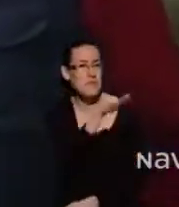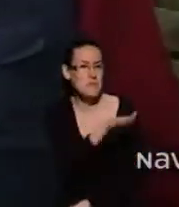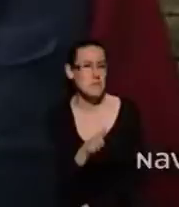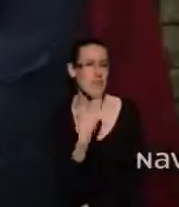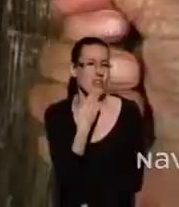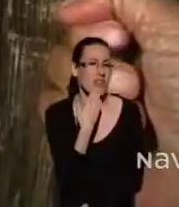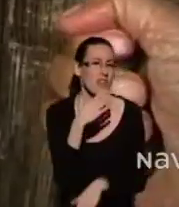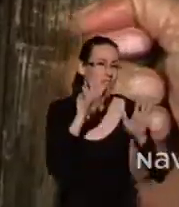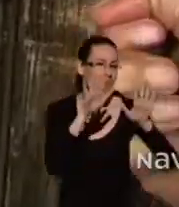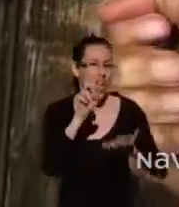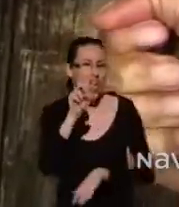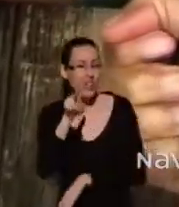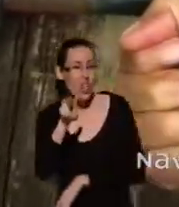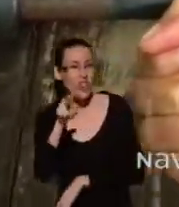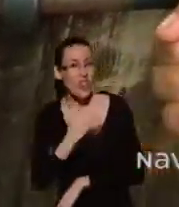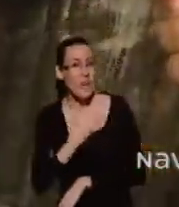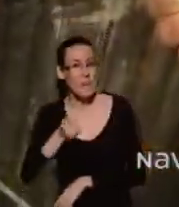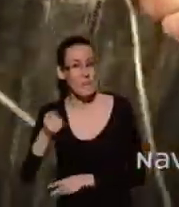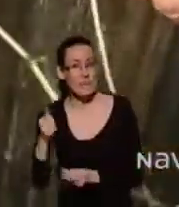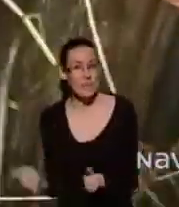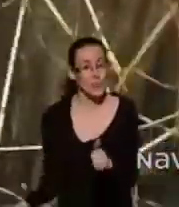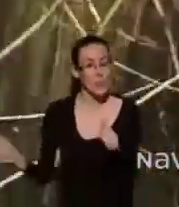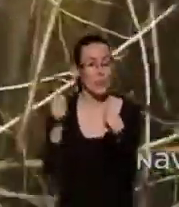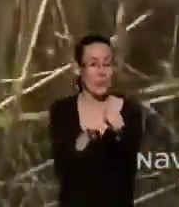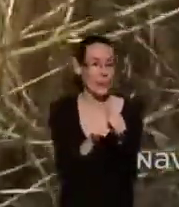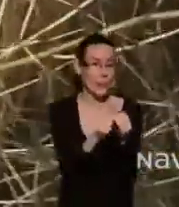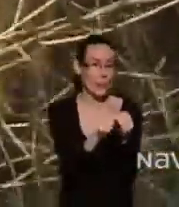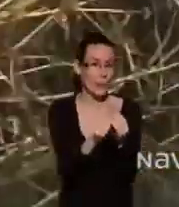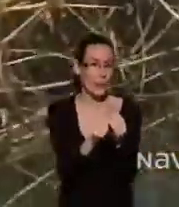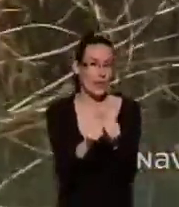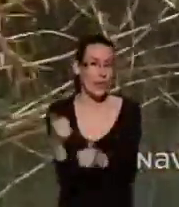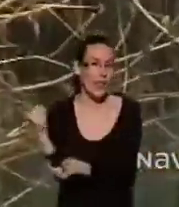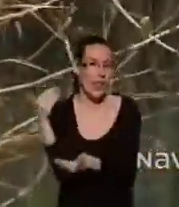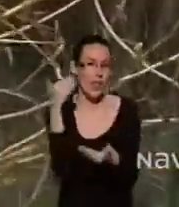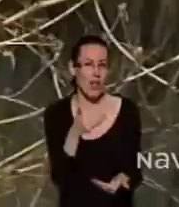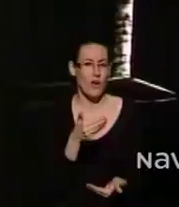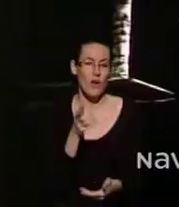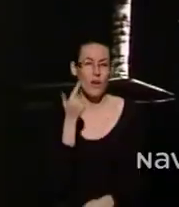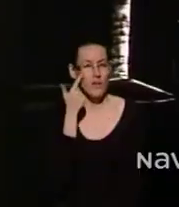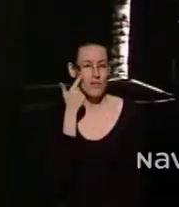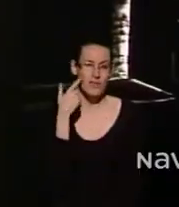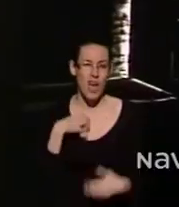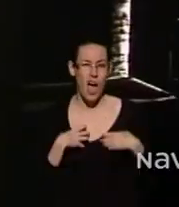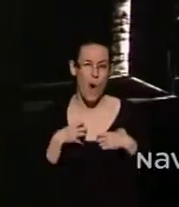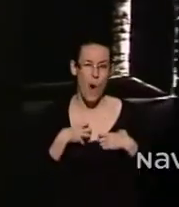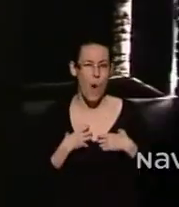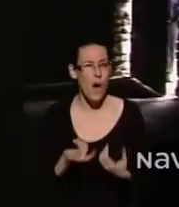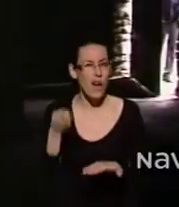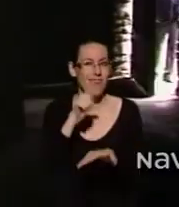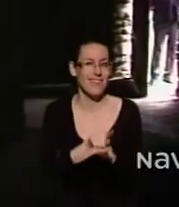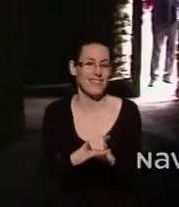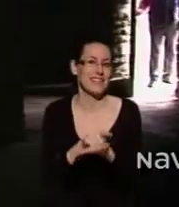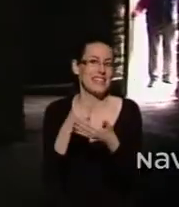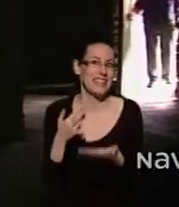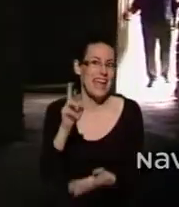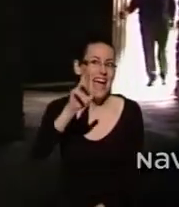que ayudaban al pastor. Iba, oye, pues anda, dale vuelta para allá a las ovejas. El repatán fue sustituido